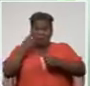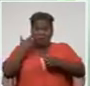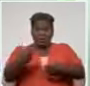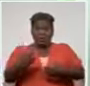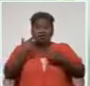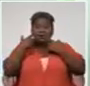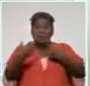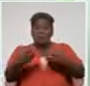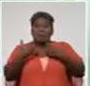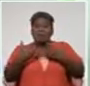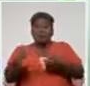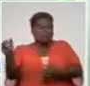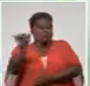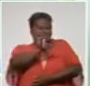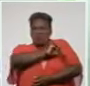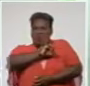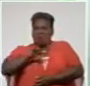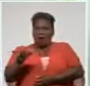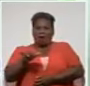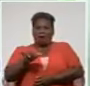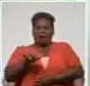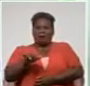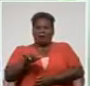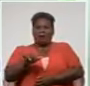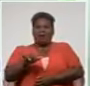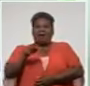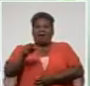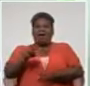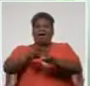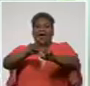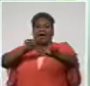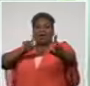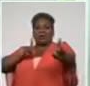que puedan hacer desde el punto de vista con el aislamiento y